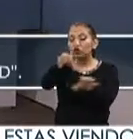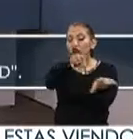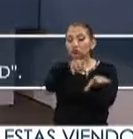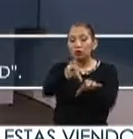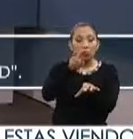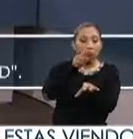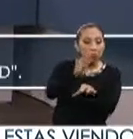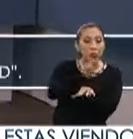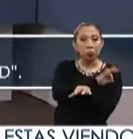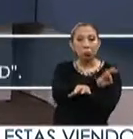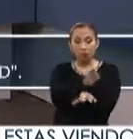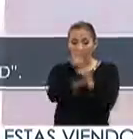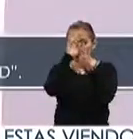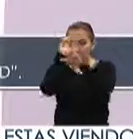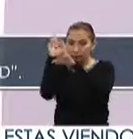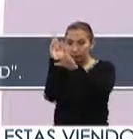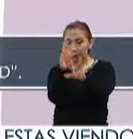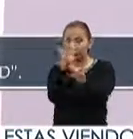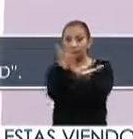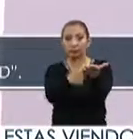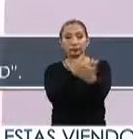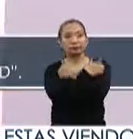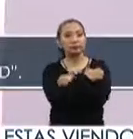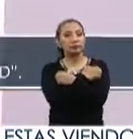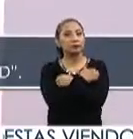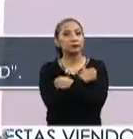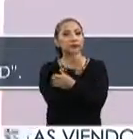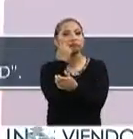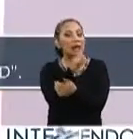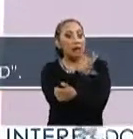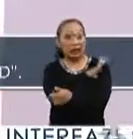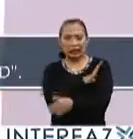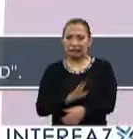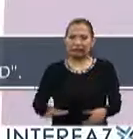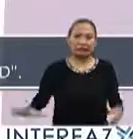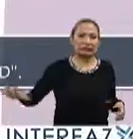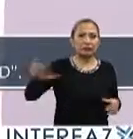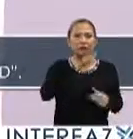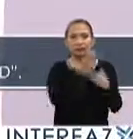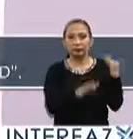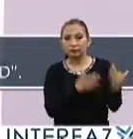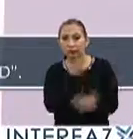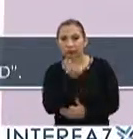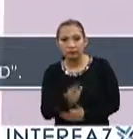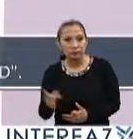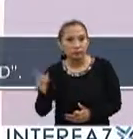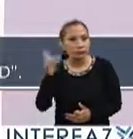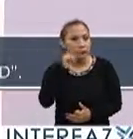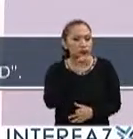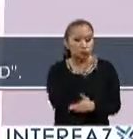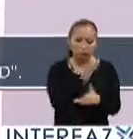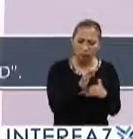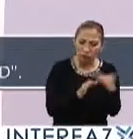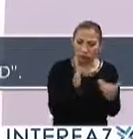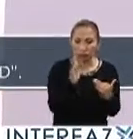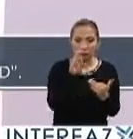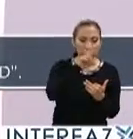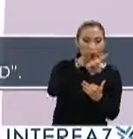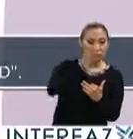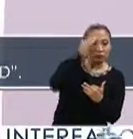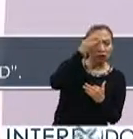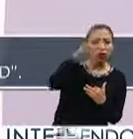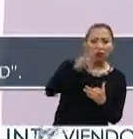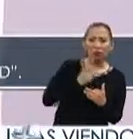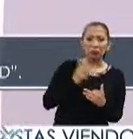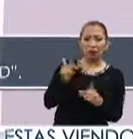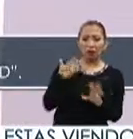y que esto pueda hacerse en la educación para que, en general, ¿no? Para que todas las personas podamos reconocer a los